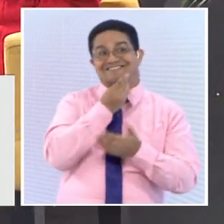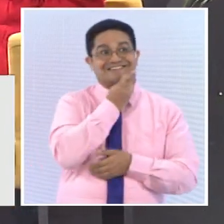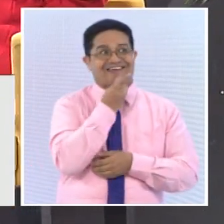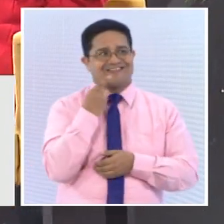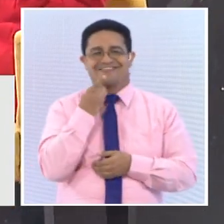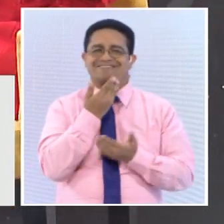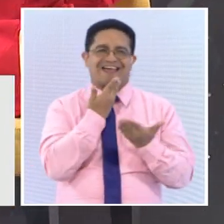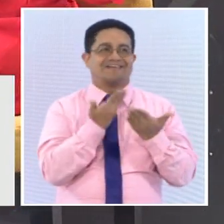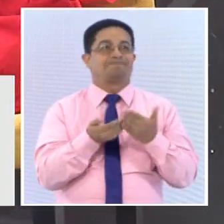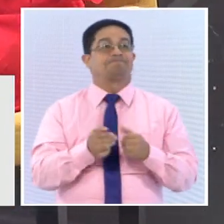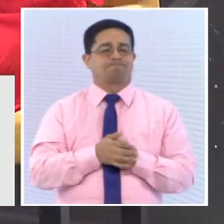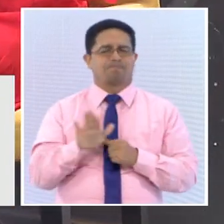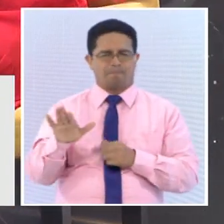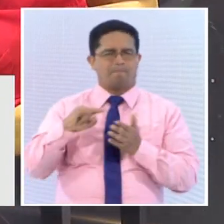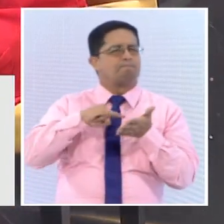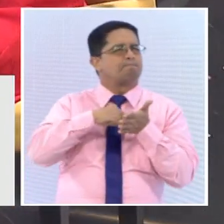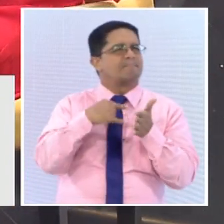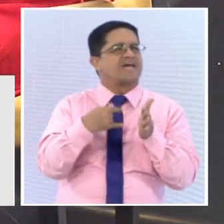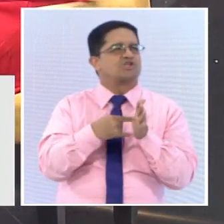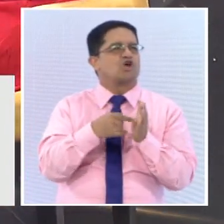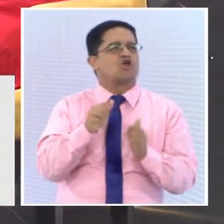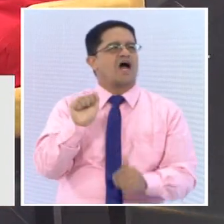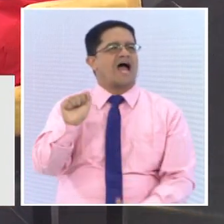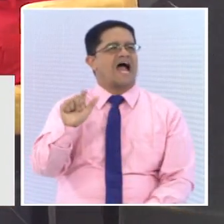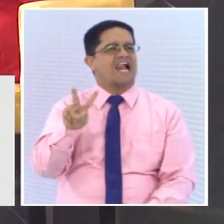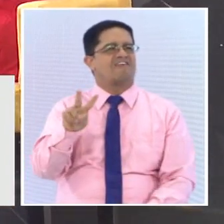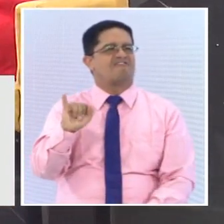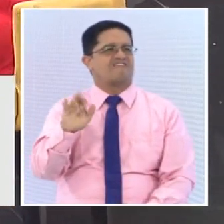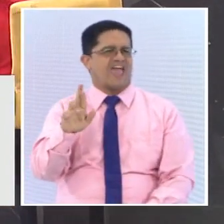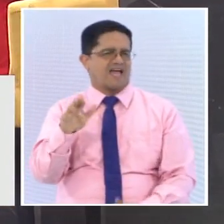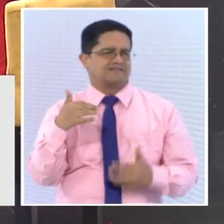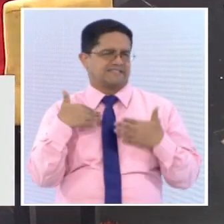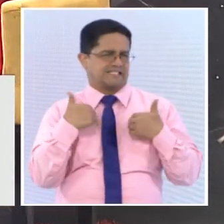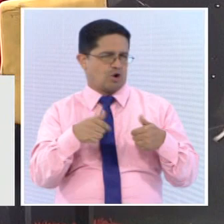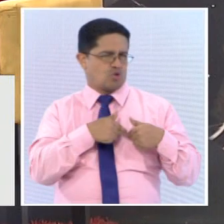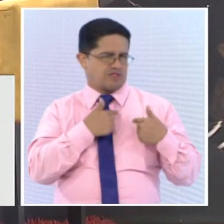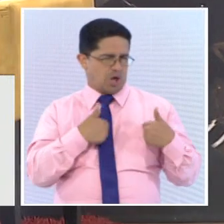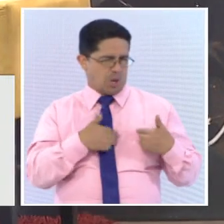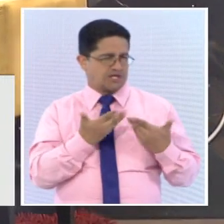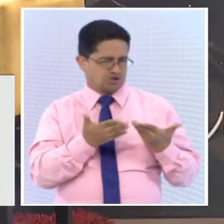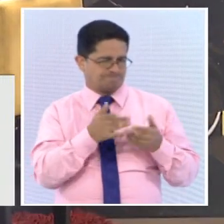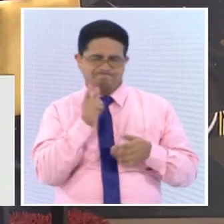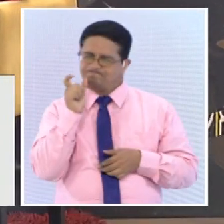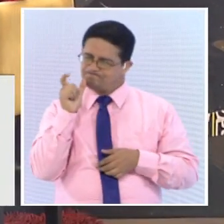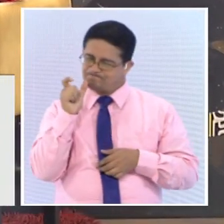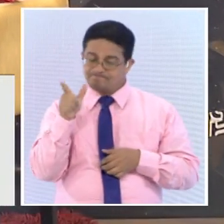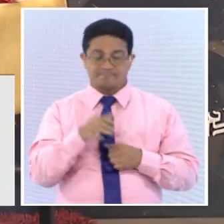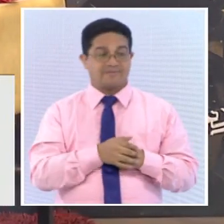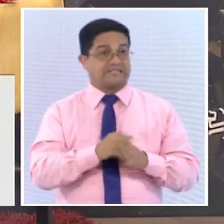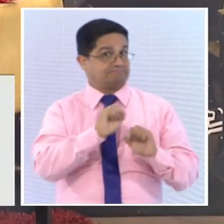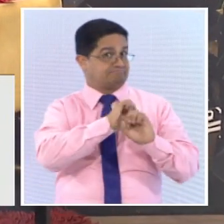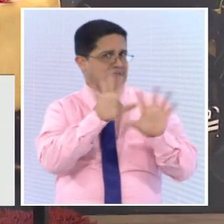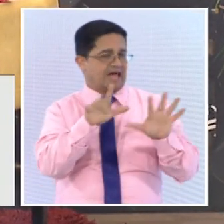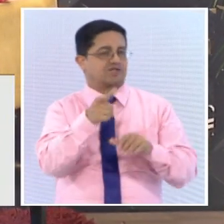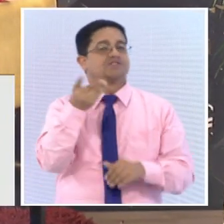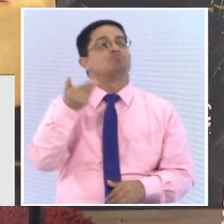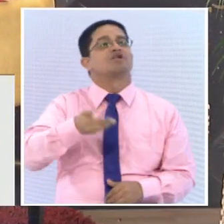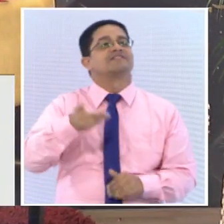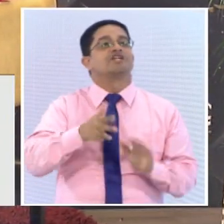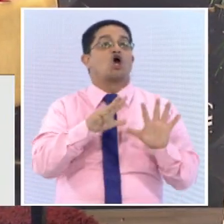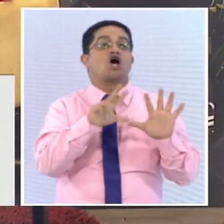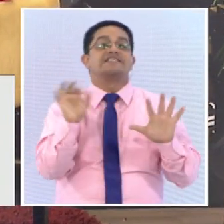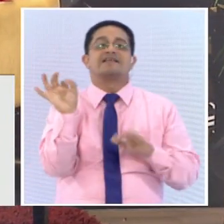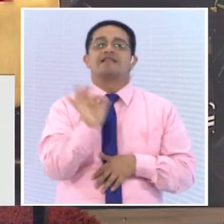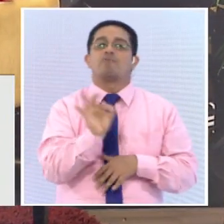hablar del método Aguiar, de qué se trata y hablemos de salud cardiovascular. Hablemos de nuestro corazón. Claro, es muy importante. El 80% de